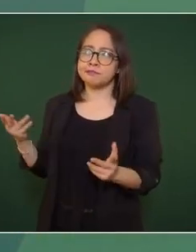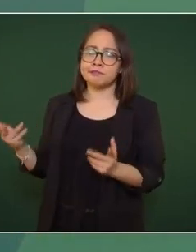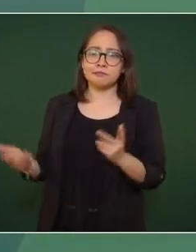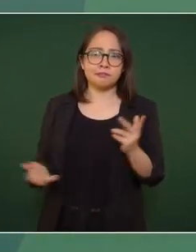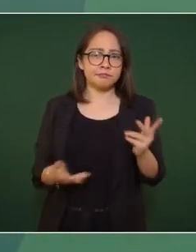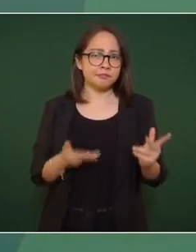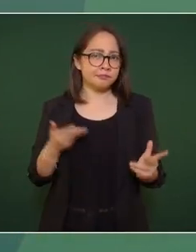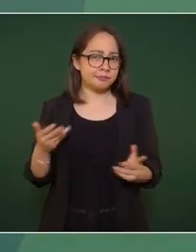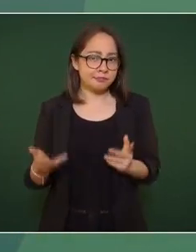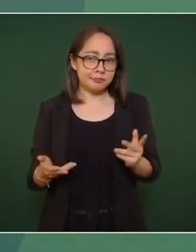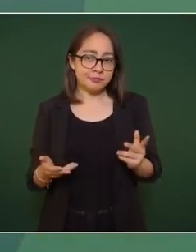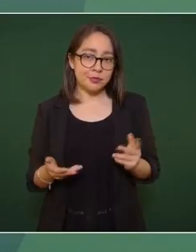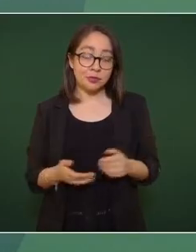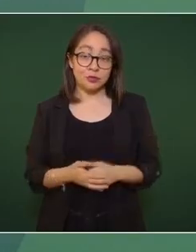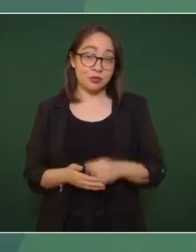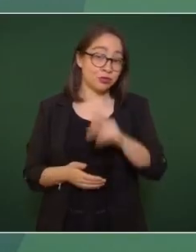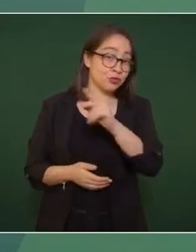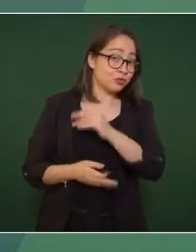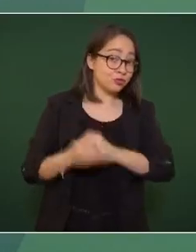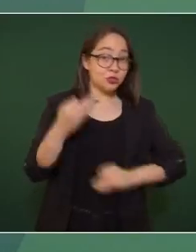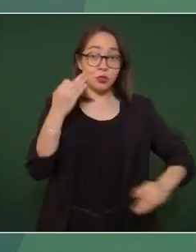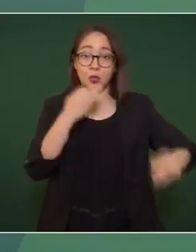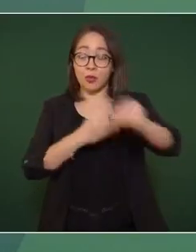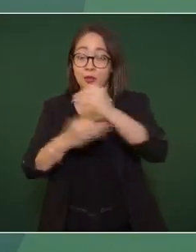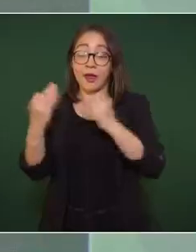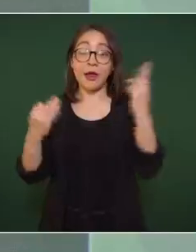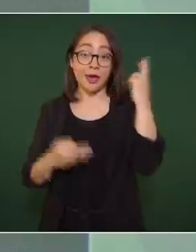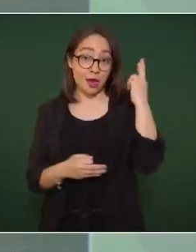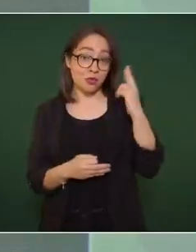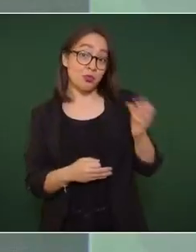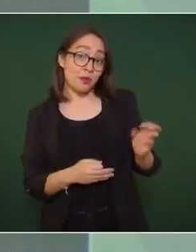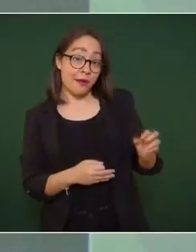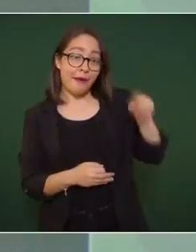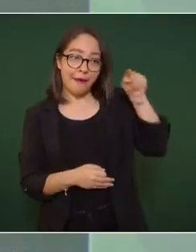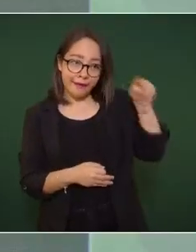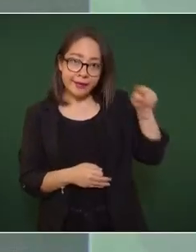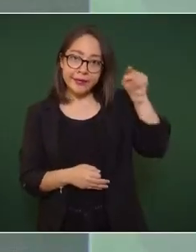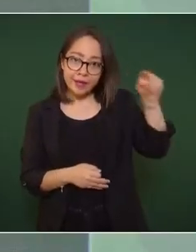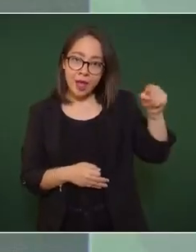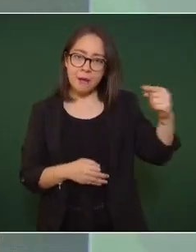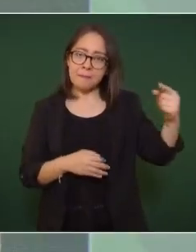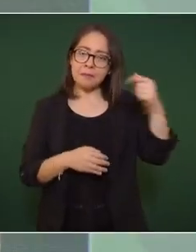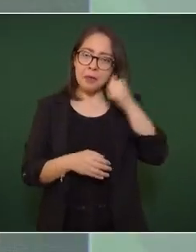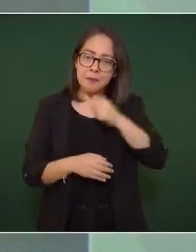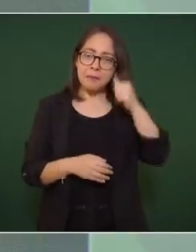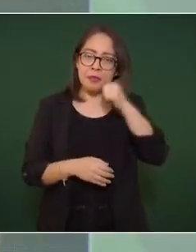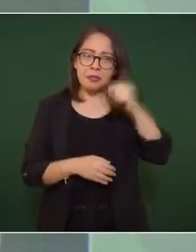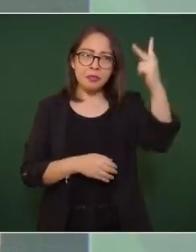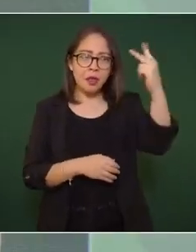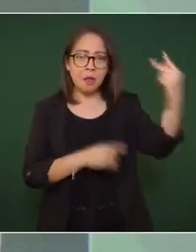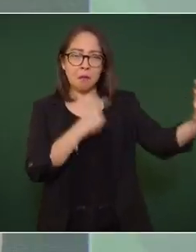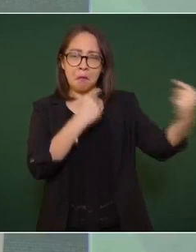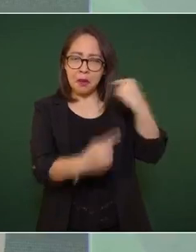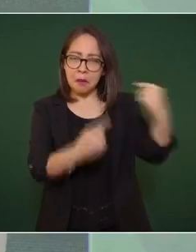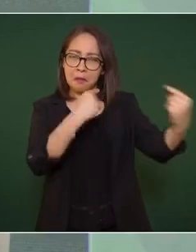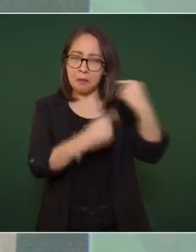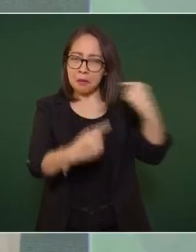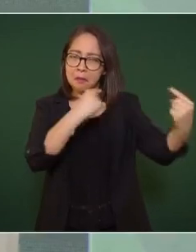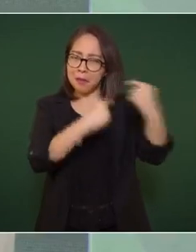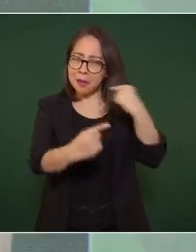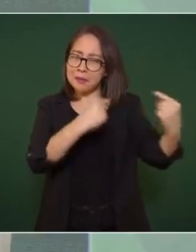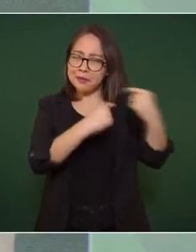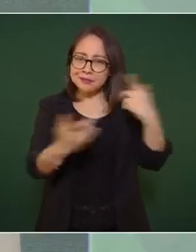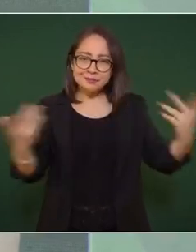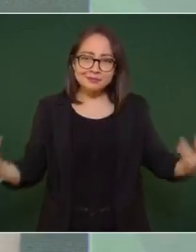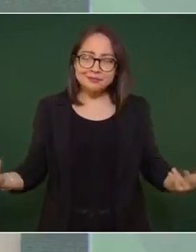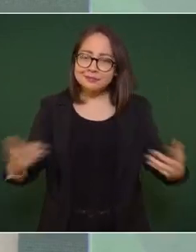Todas las cadenas de radio, la televisión, ahí, es un bombardeo. Y le cambias